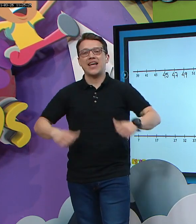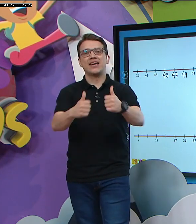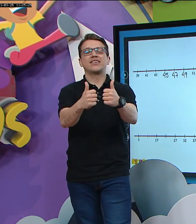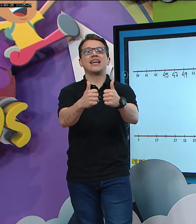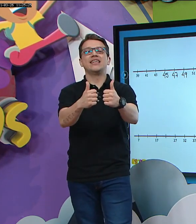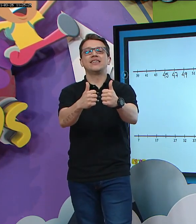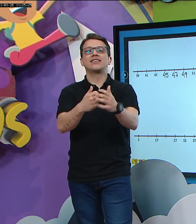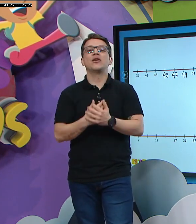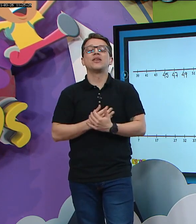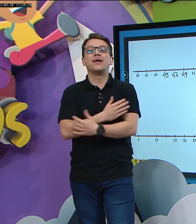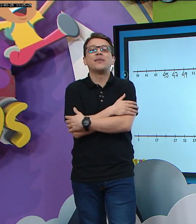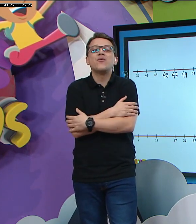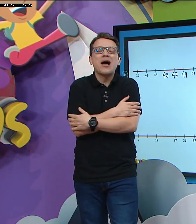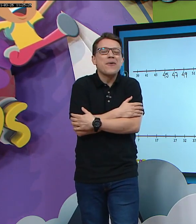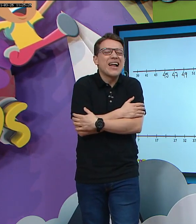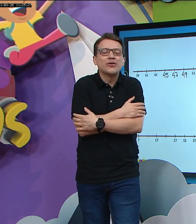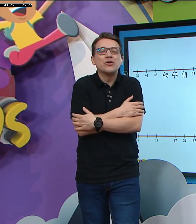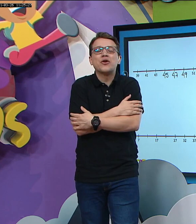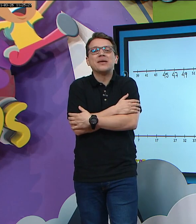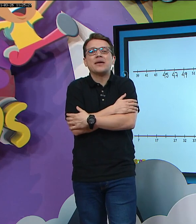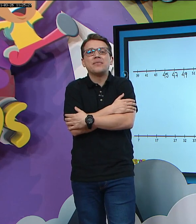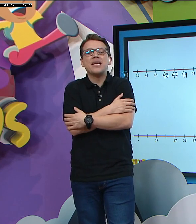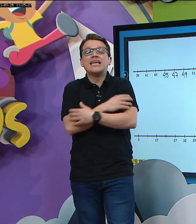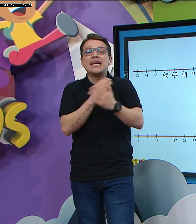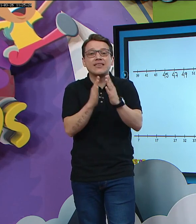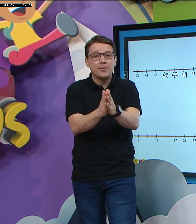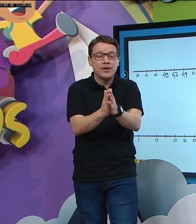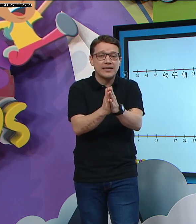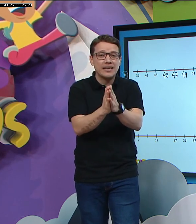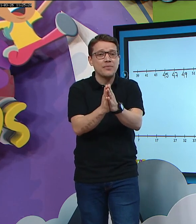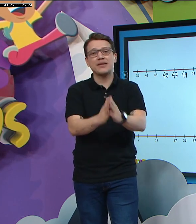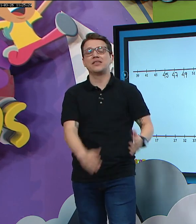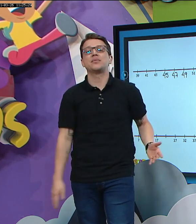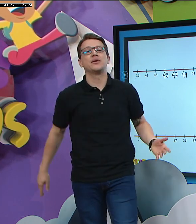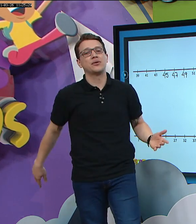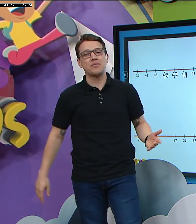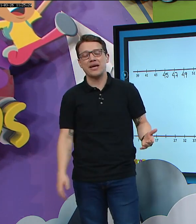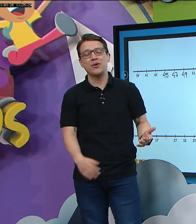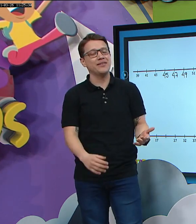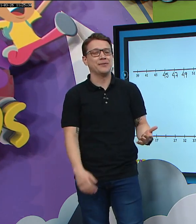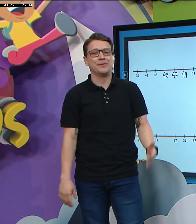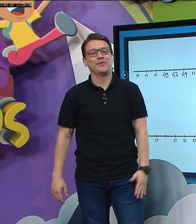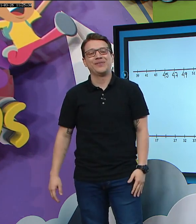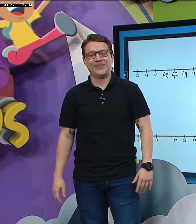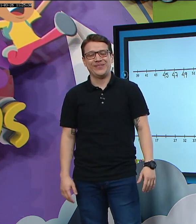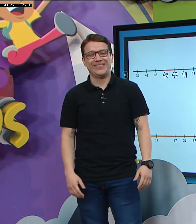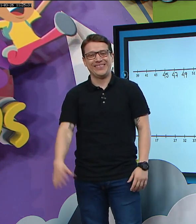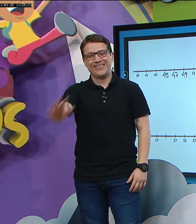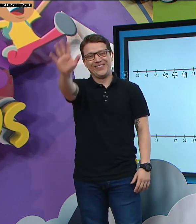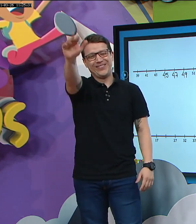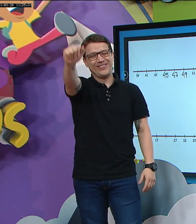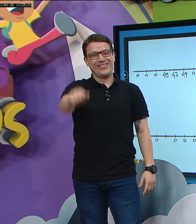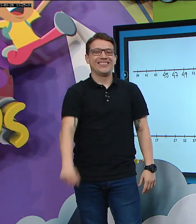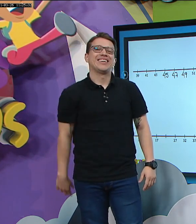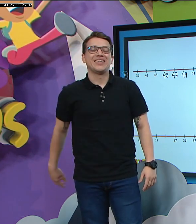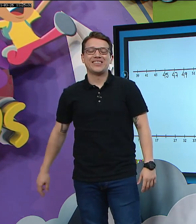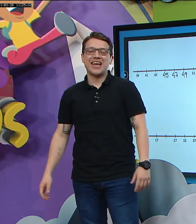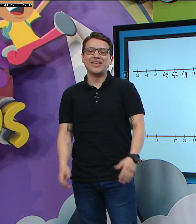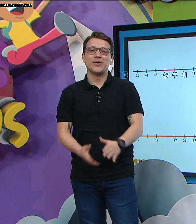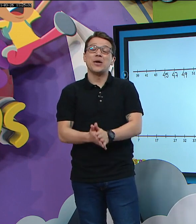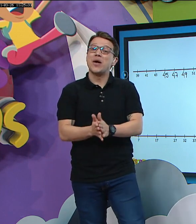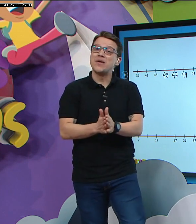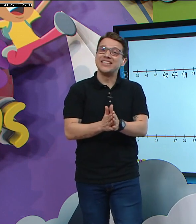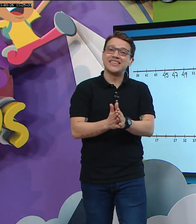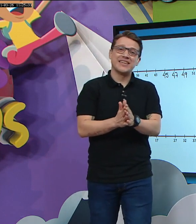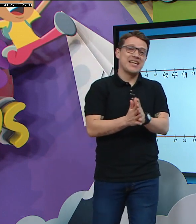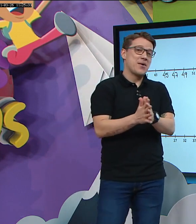sociales. Excelente, Salo. Te mandamos un abrazo enorme también y gracias por estar allí participando también, ¿oíste? Ok, Dios les bendiga.